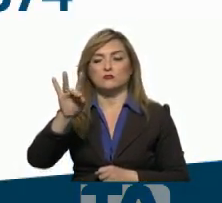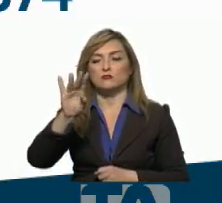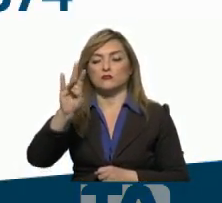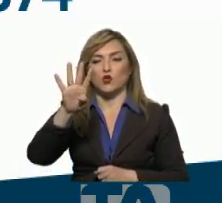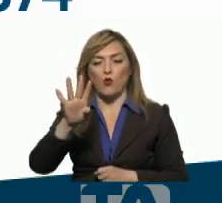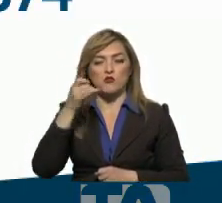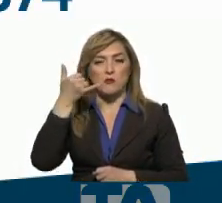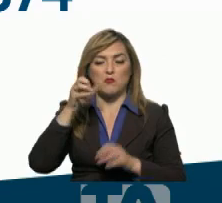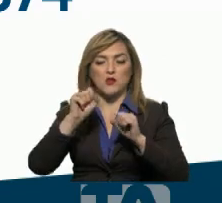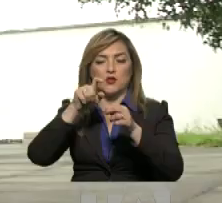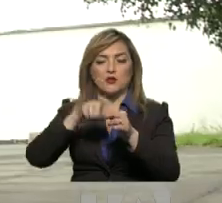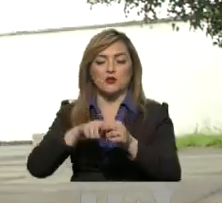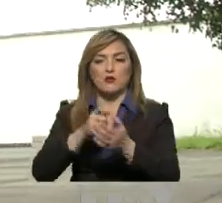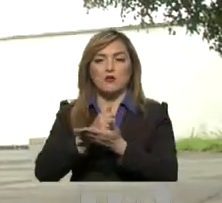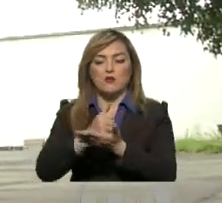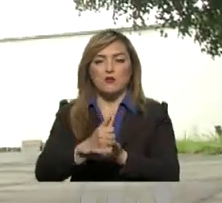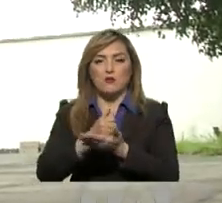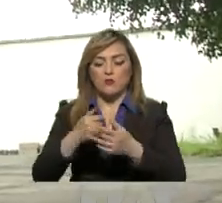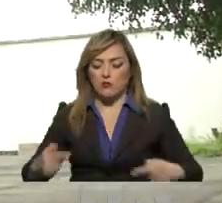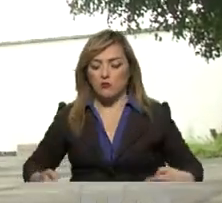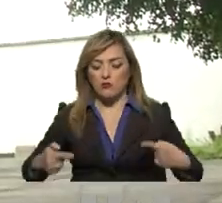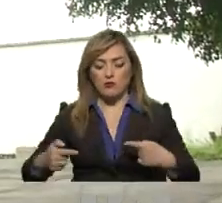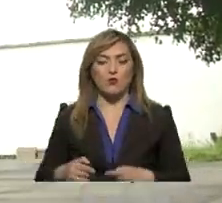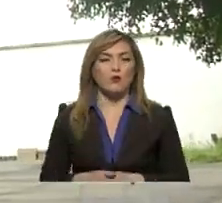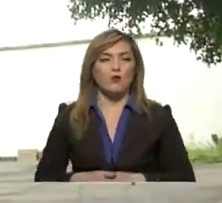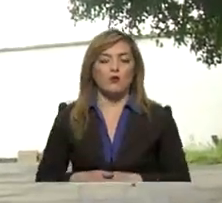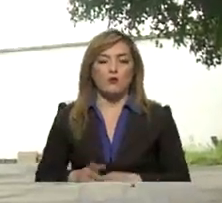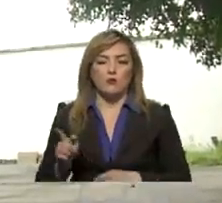098-415-4874. Las inscripciones para ser beneficiarios se receptarán en esa